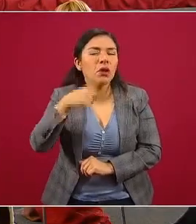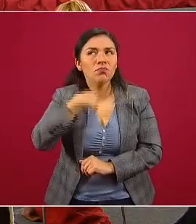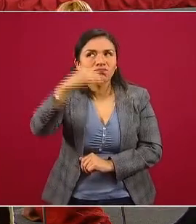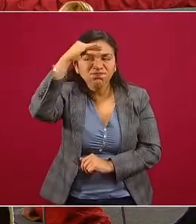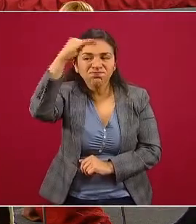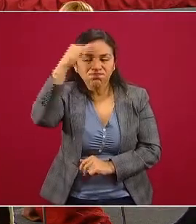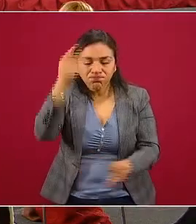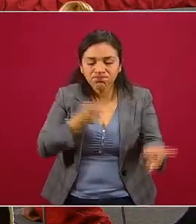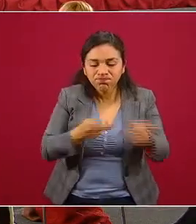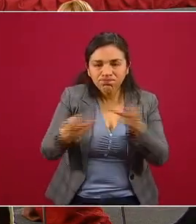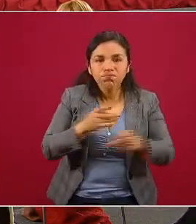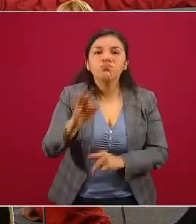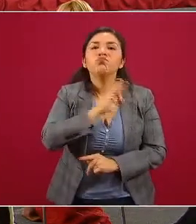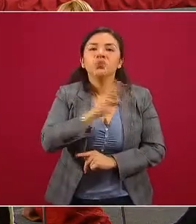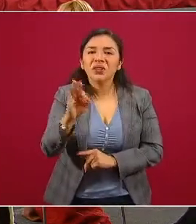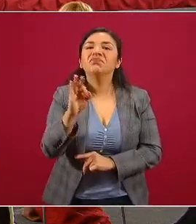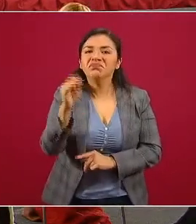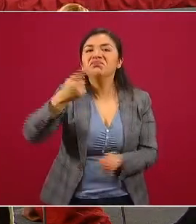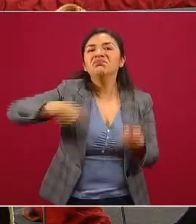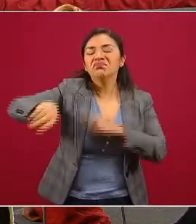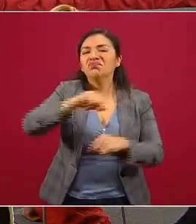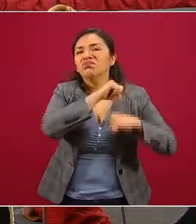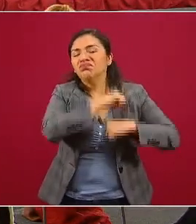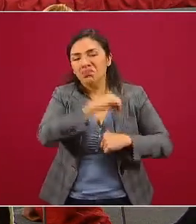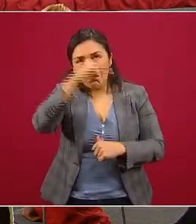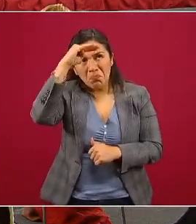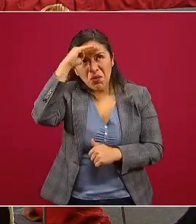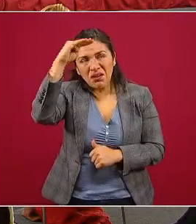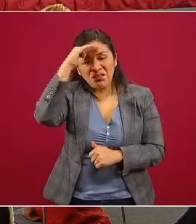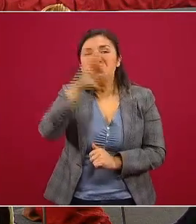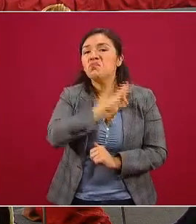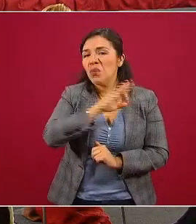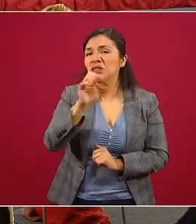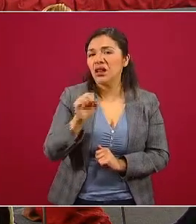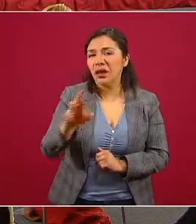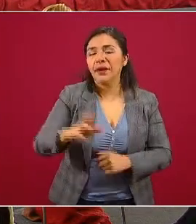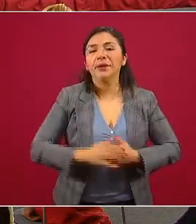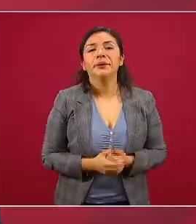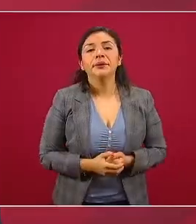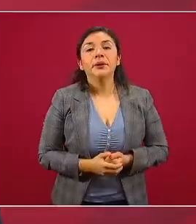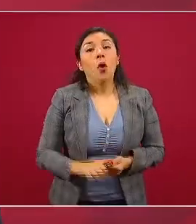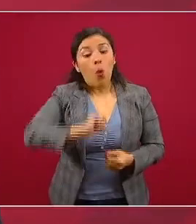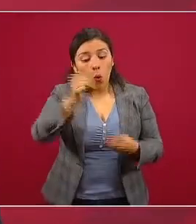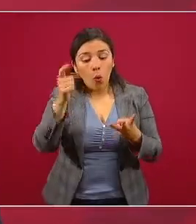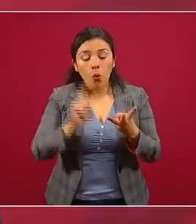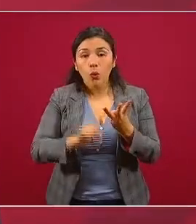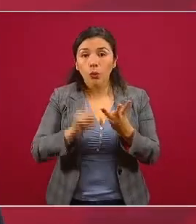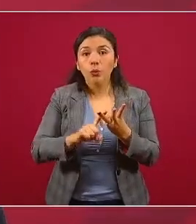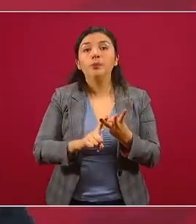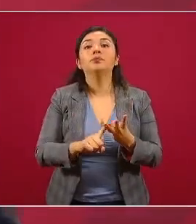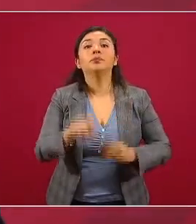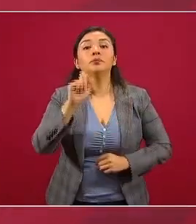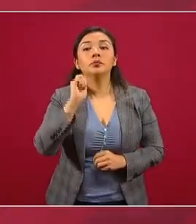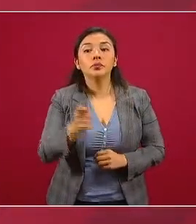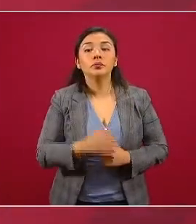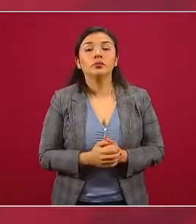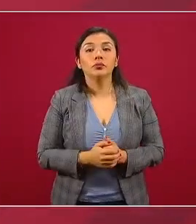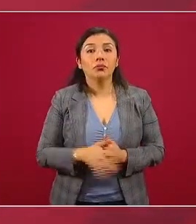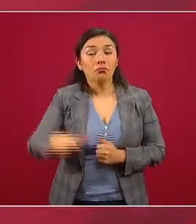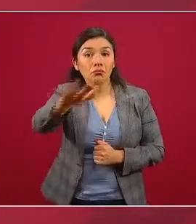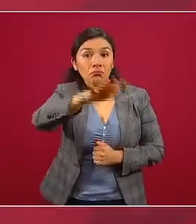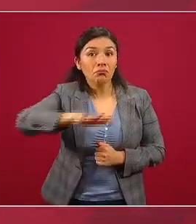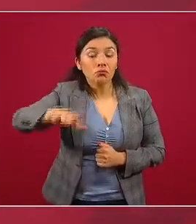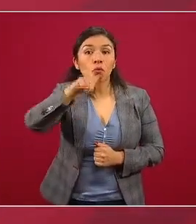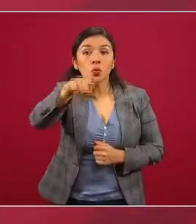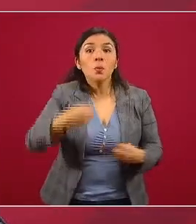considera factible las agencias de salud pública del mundo. Lo otro que es importante es que en la comunidad en la